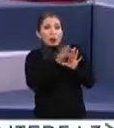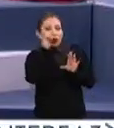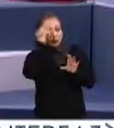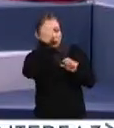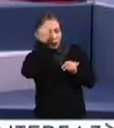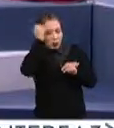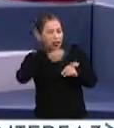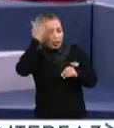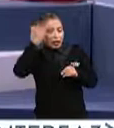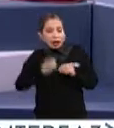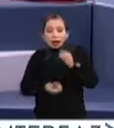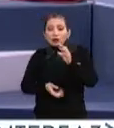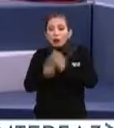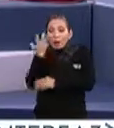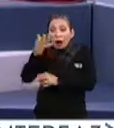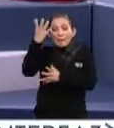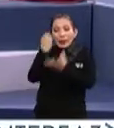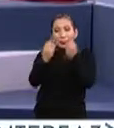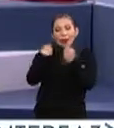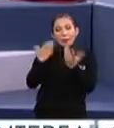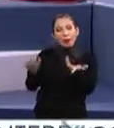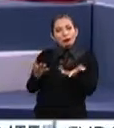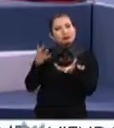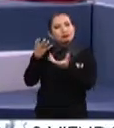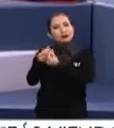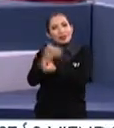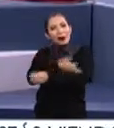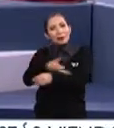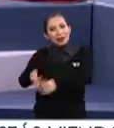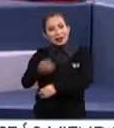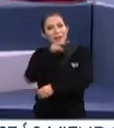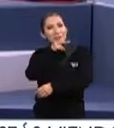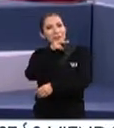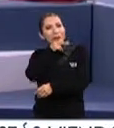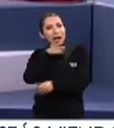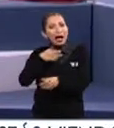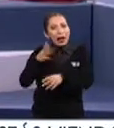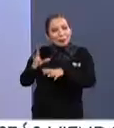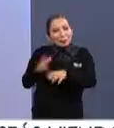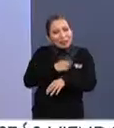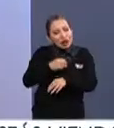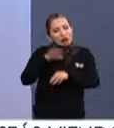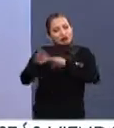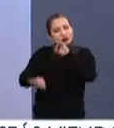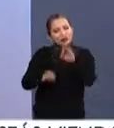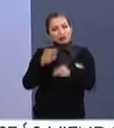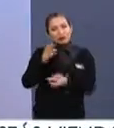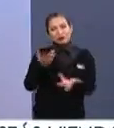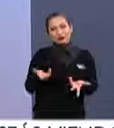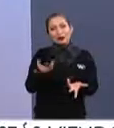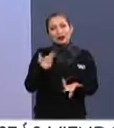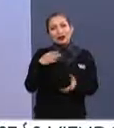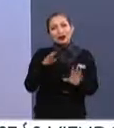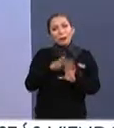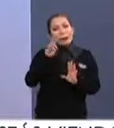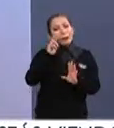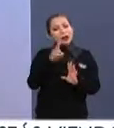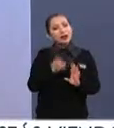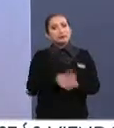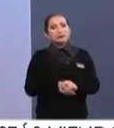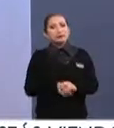y volver a aprender unas nuevas formas de vivir la paternidad. Claro, y más que nada, más que verlo como algo